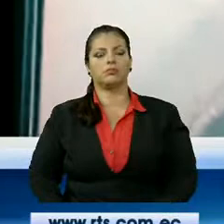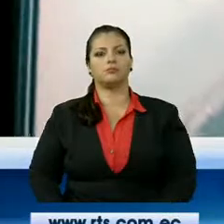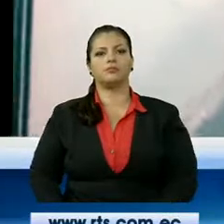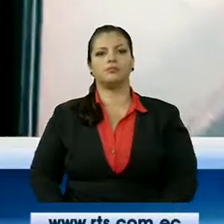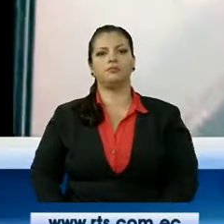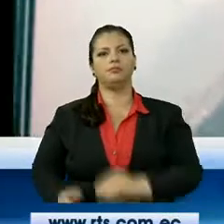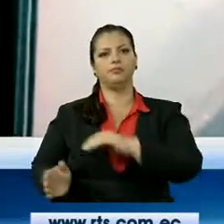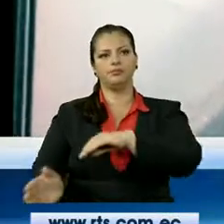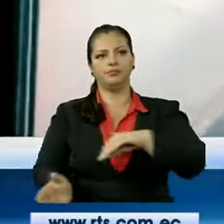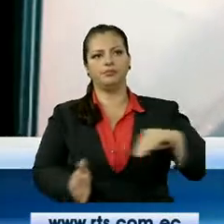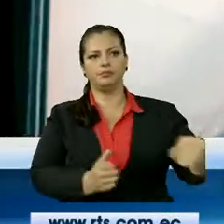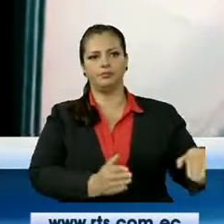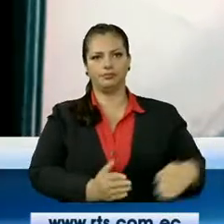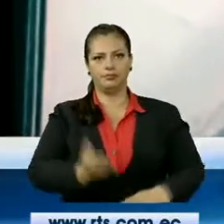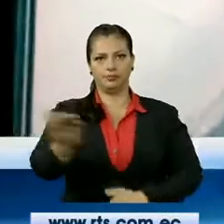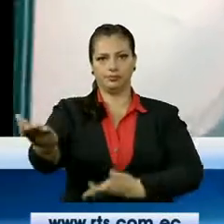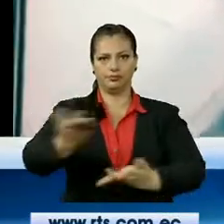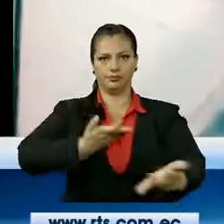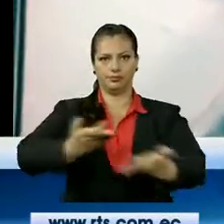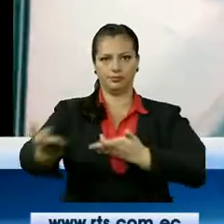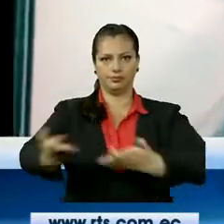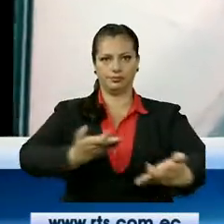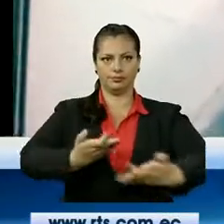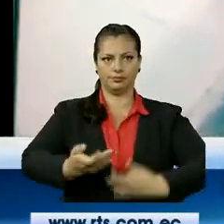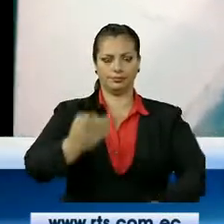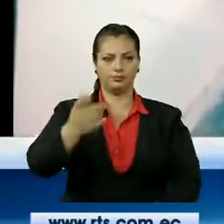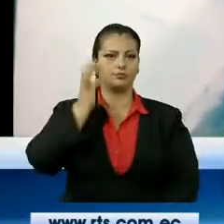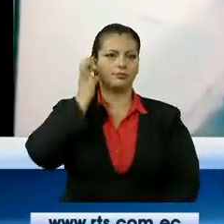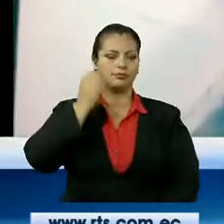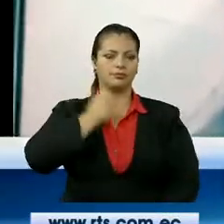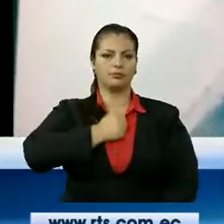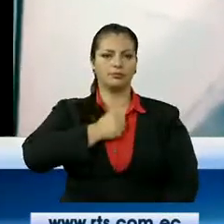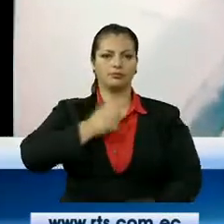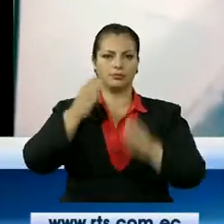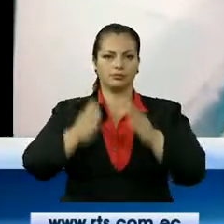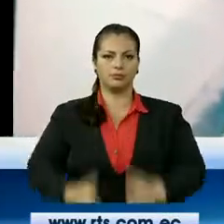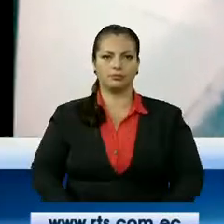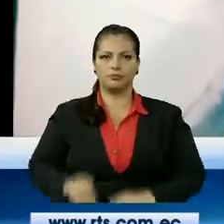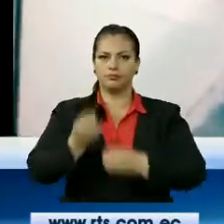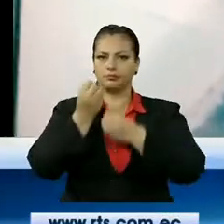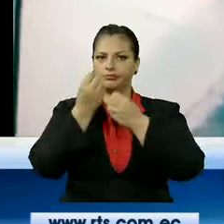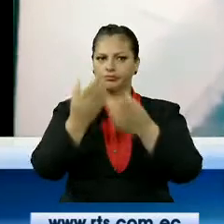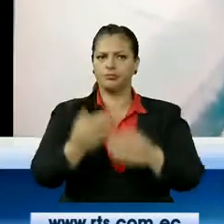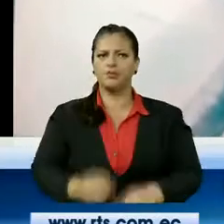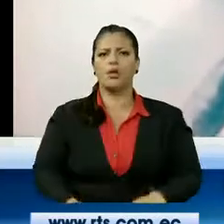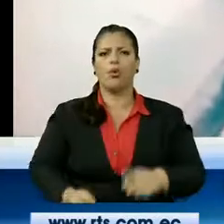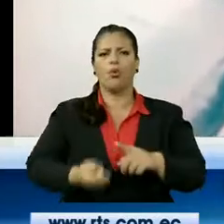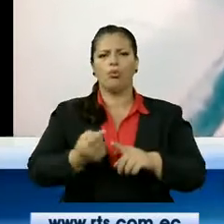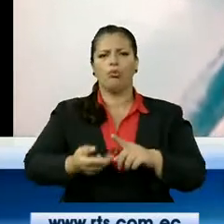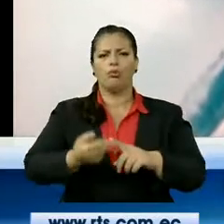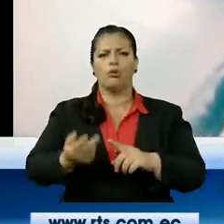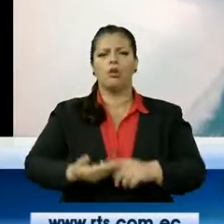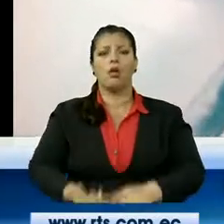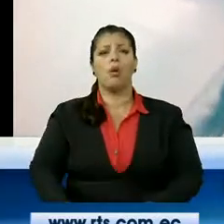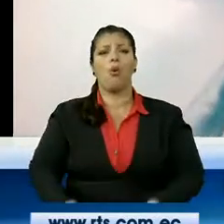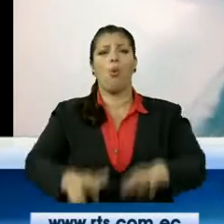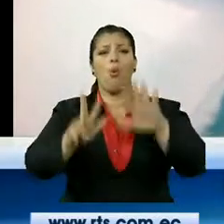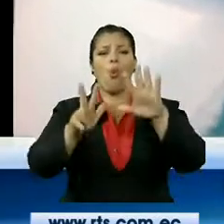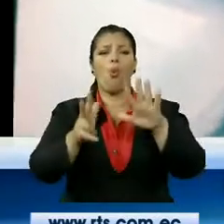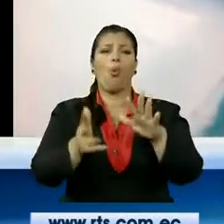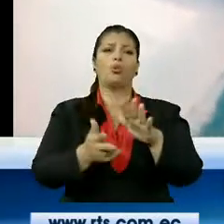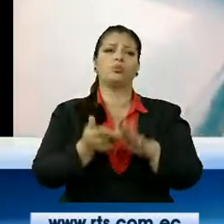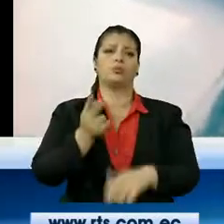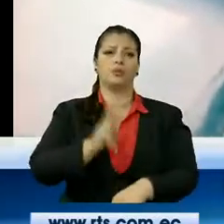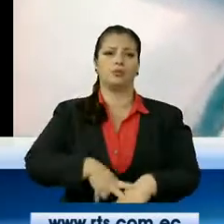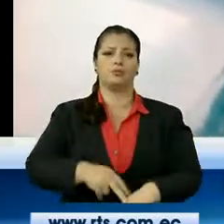no es una, ni dos, ni tres. Son 8 veces las que el AMPA ha visitado su negocio. En algunos